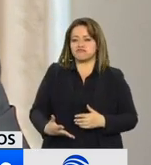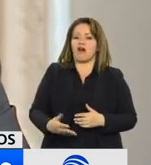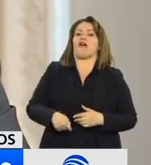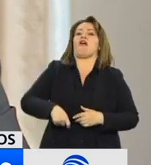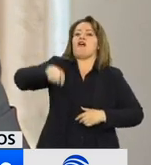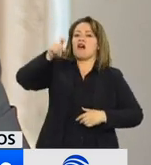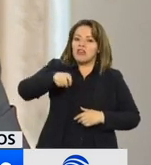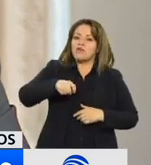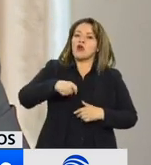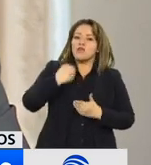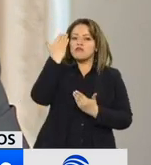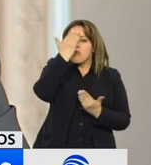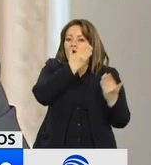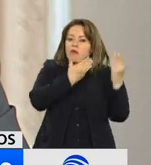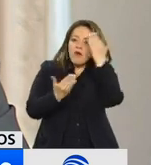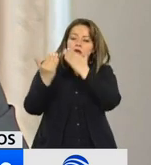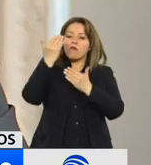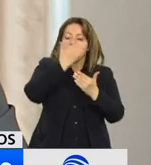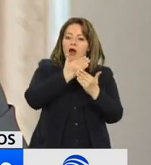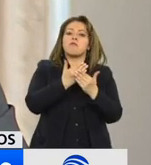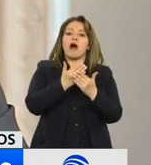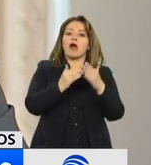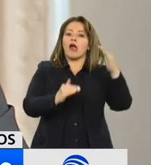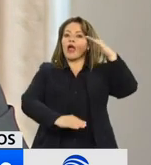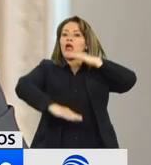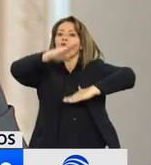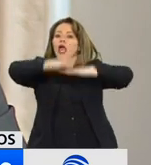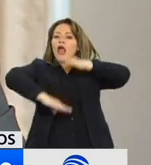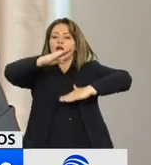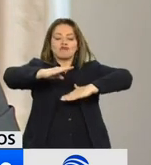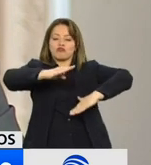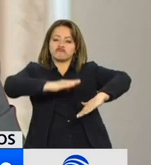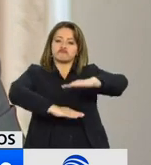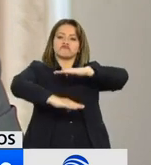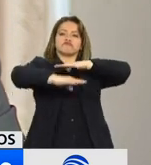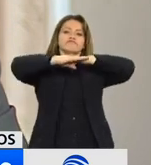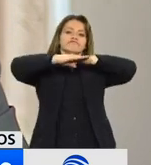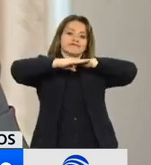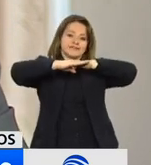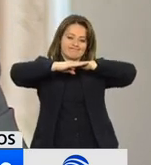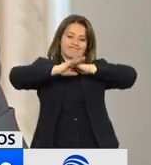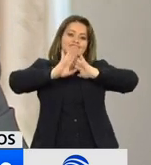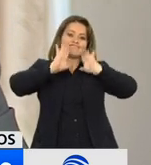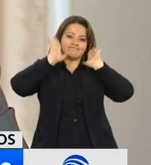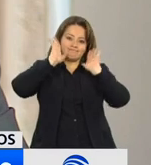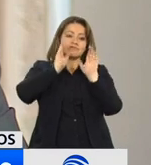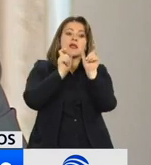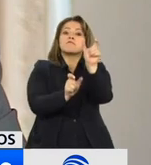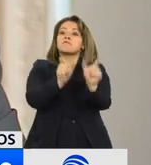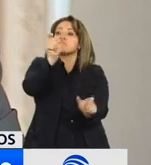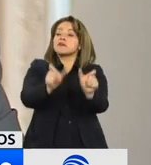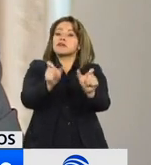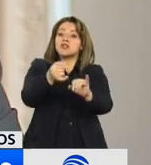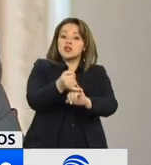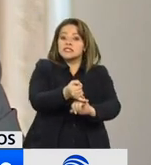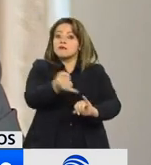En una perspectiva que disminuya la desigualdad social, que al gravar más la persona natural,